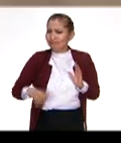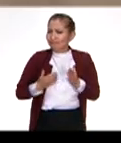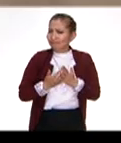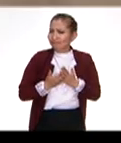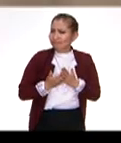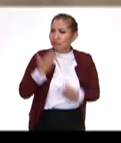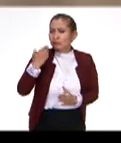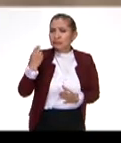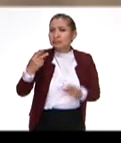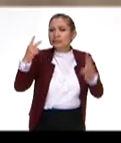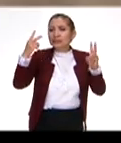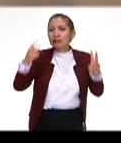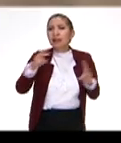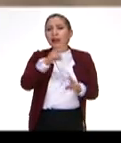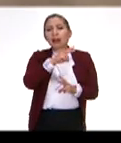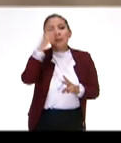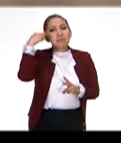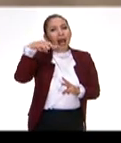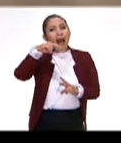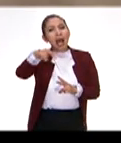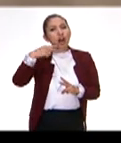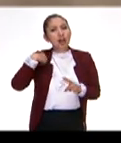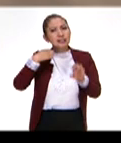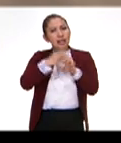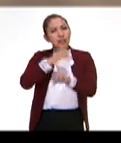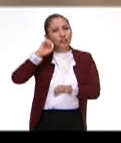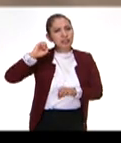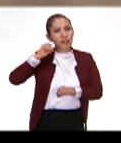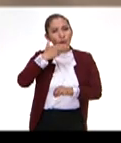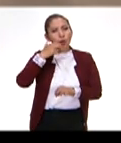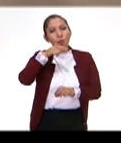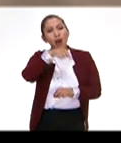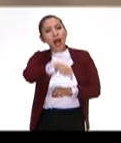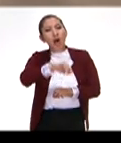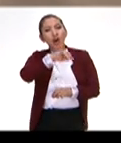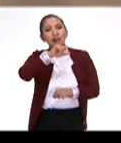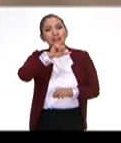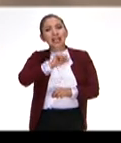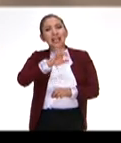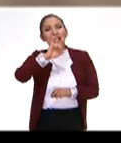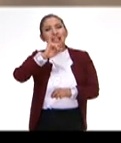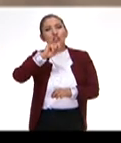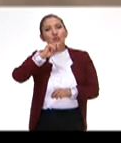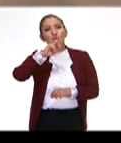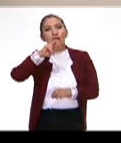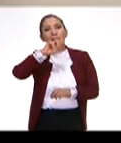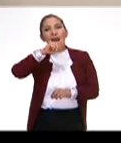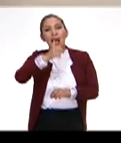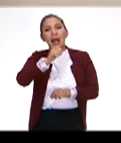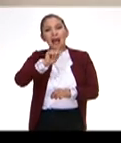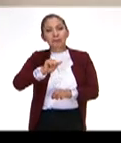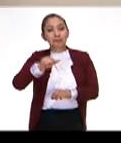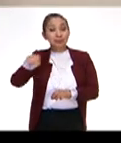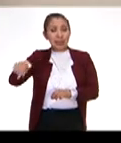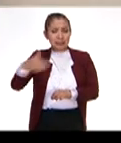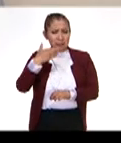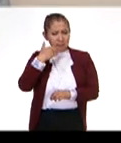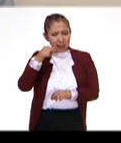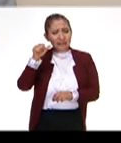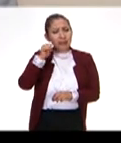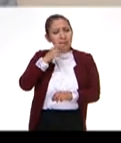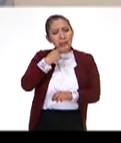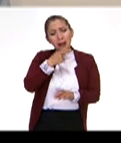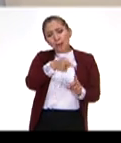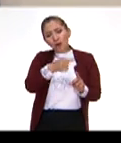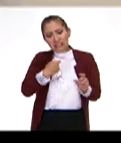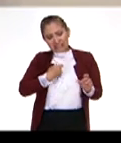interesante que lleva por título Viajeros en el estado de Chihuahua, de José Iturriaga de la Fuente. Si bien siempre